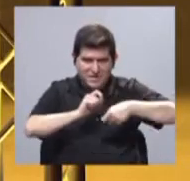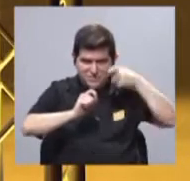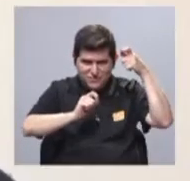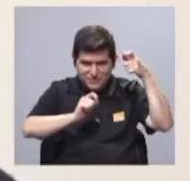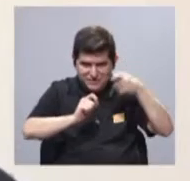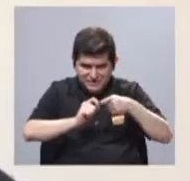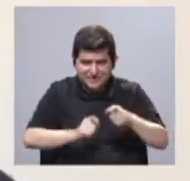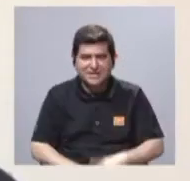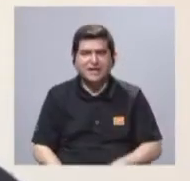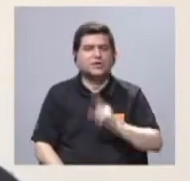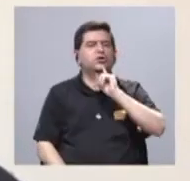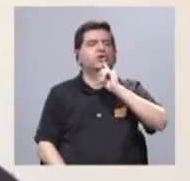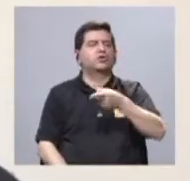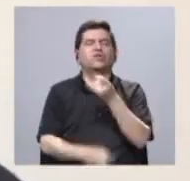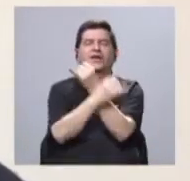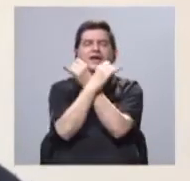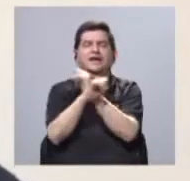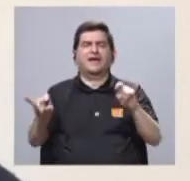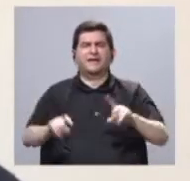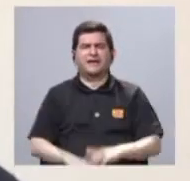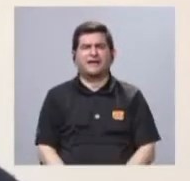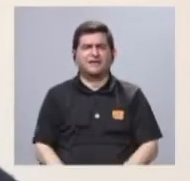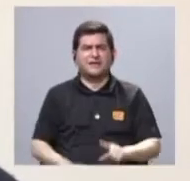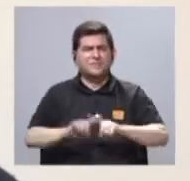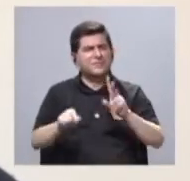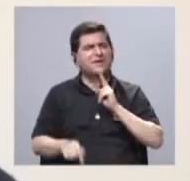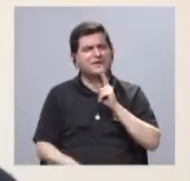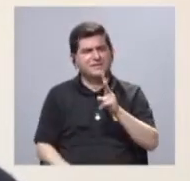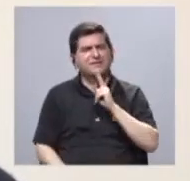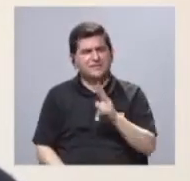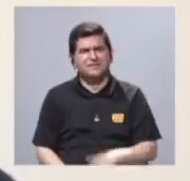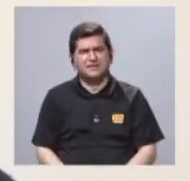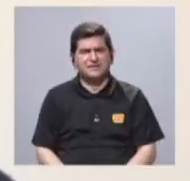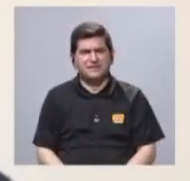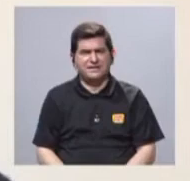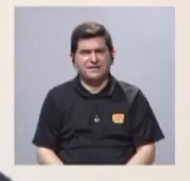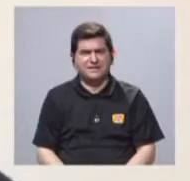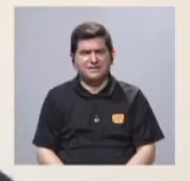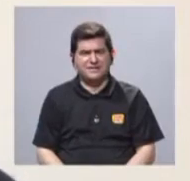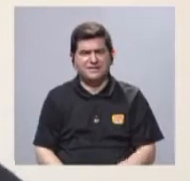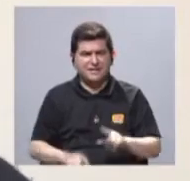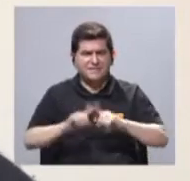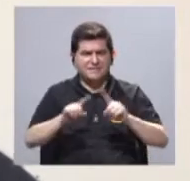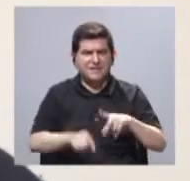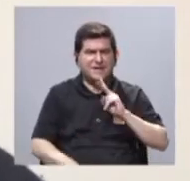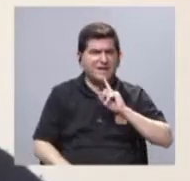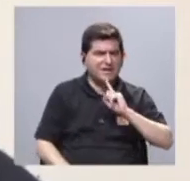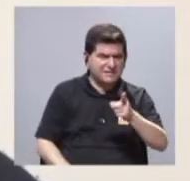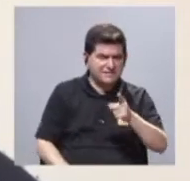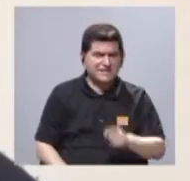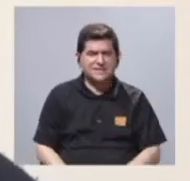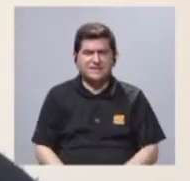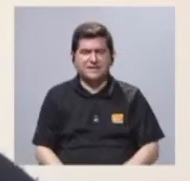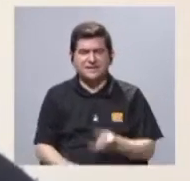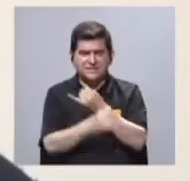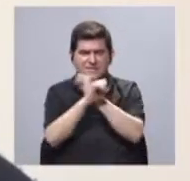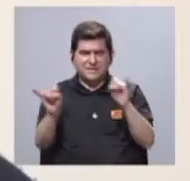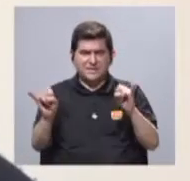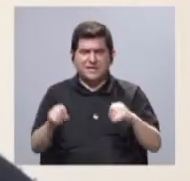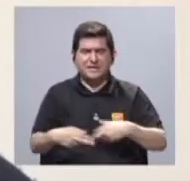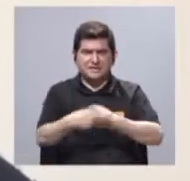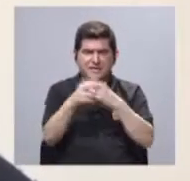momento de la proclamación de la independencia. En realidad, los pronunciamientos por la independencia en la región fueron